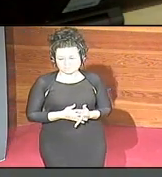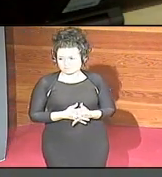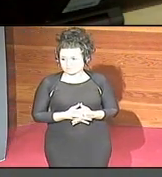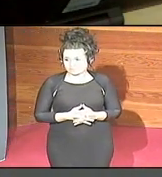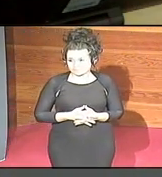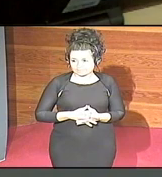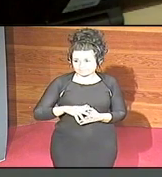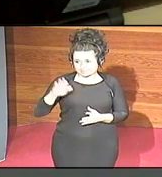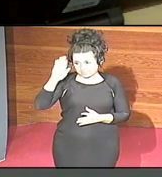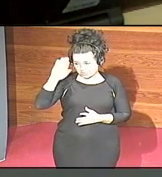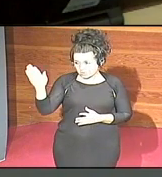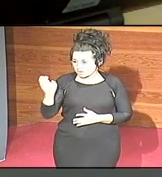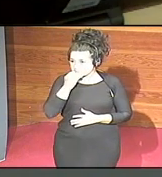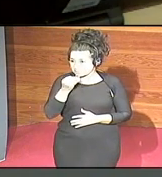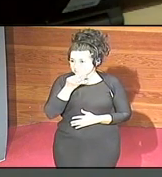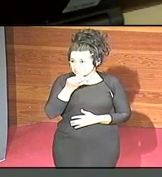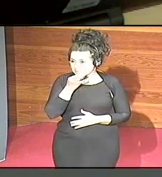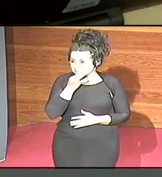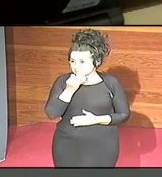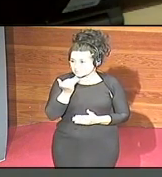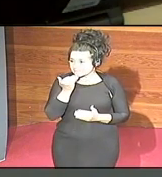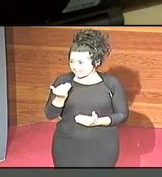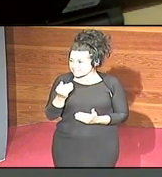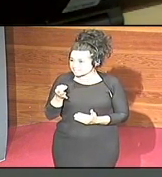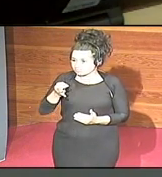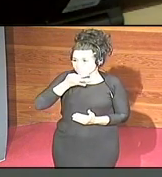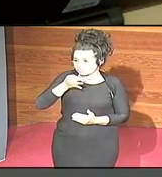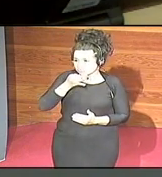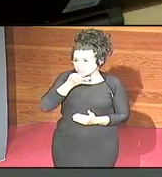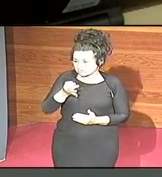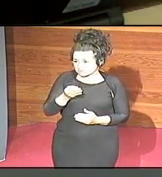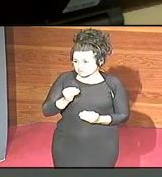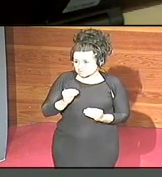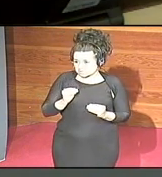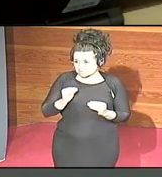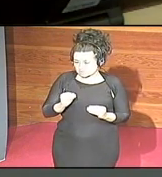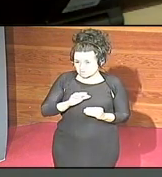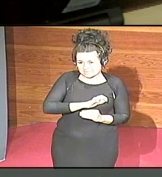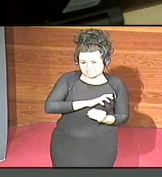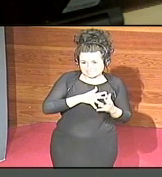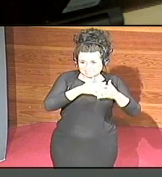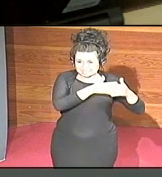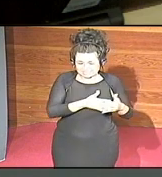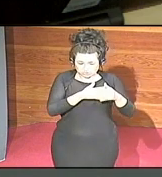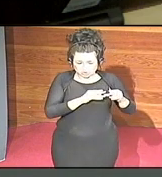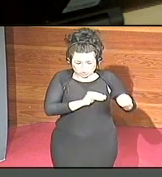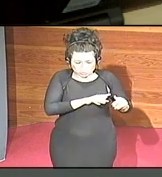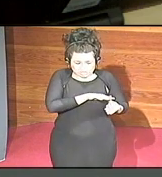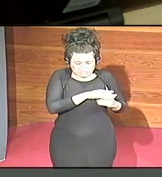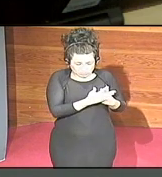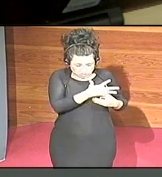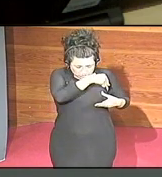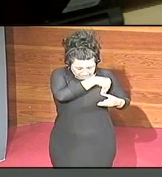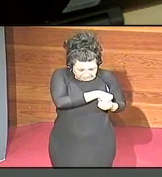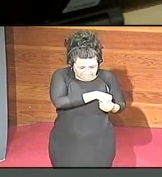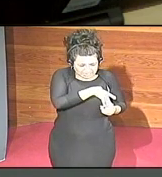Hola, buenas tardes. Muchas gracias por la exposición. ¿La propia situación interna de Estados Unidos ha podido ser un factor que haya